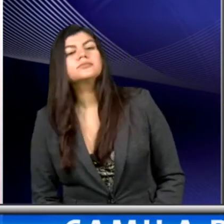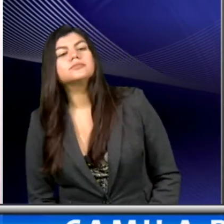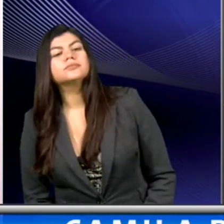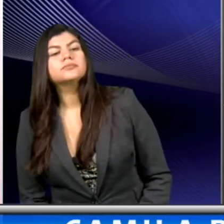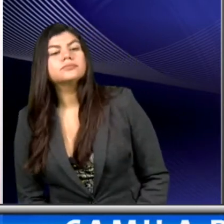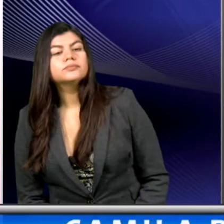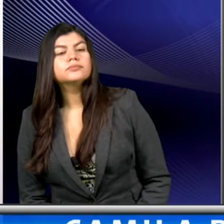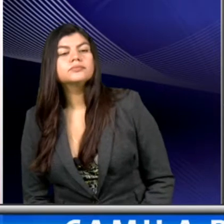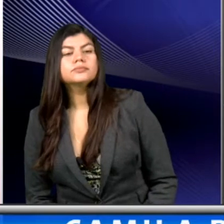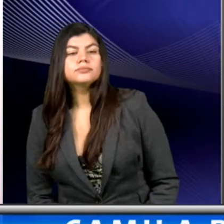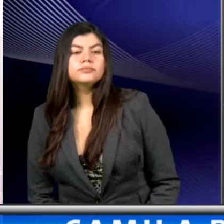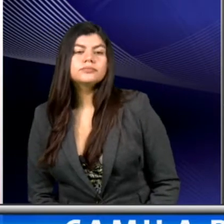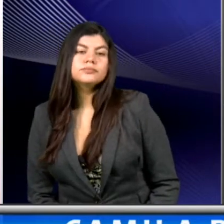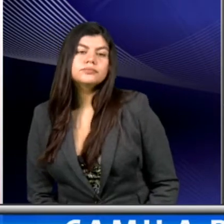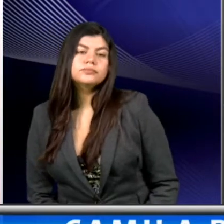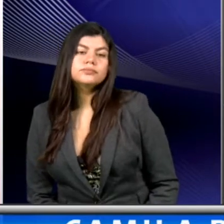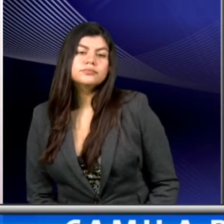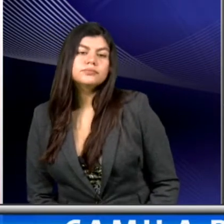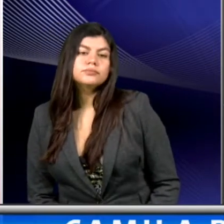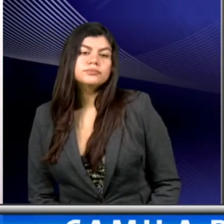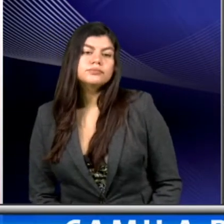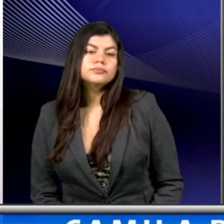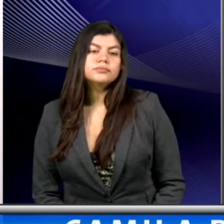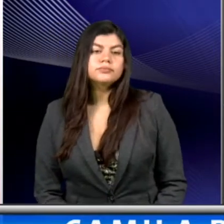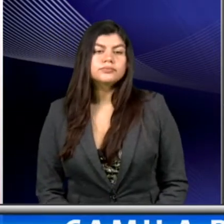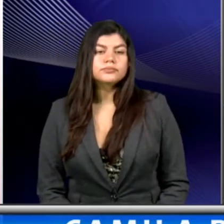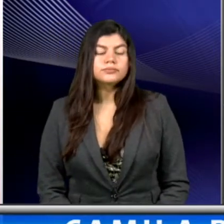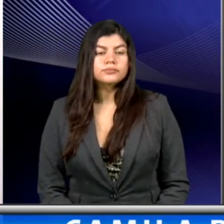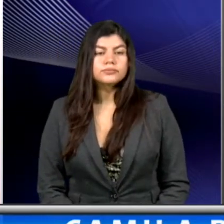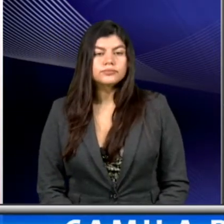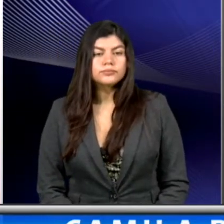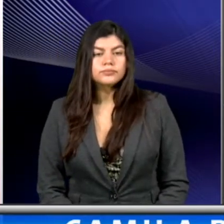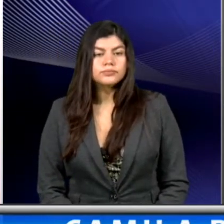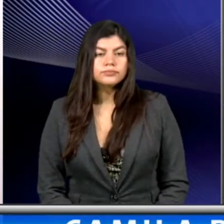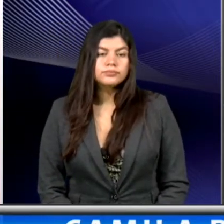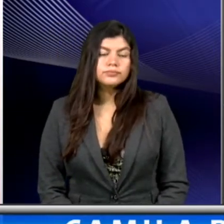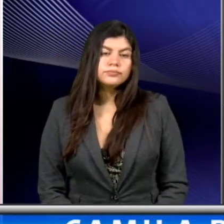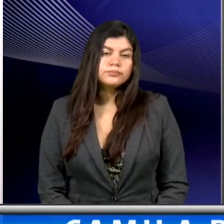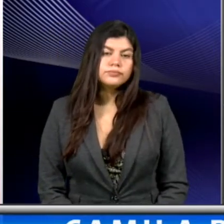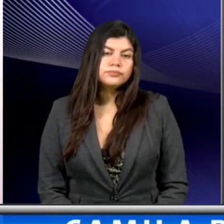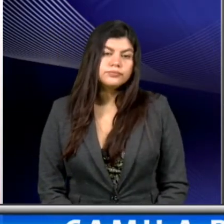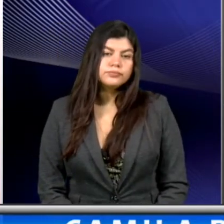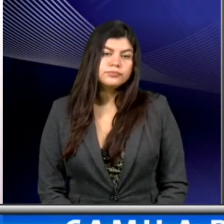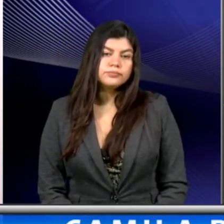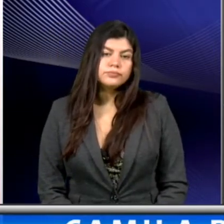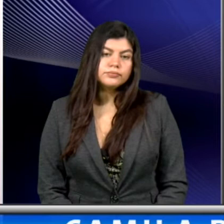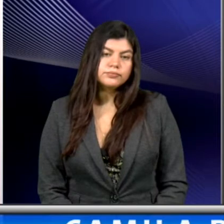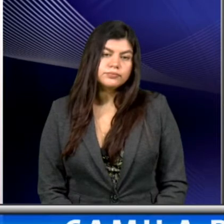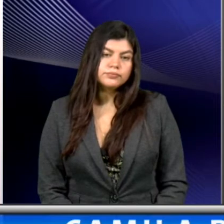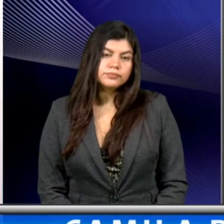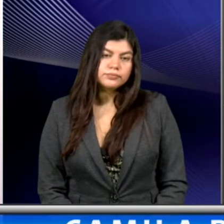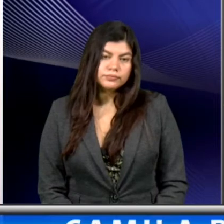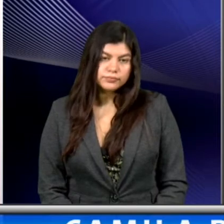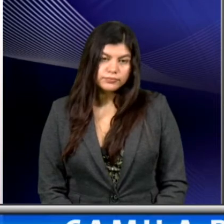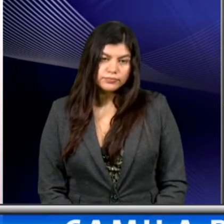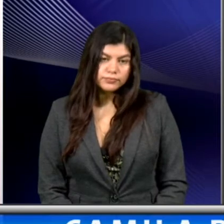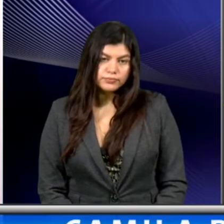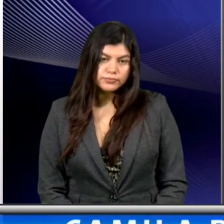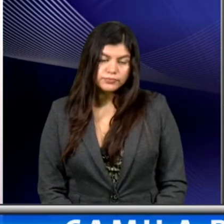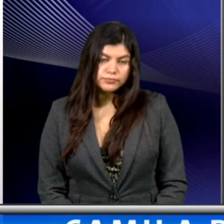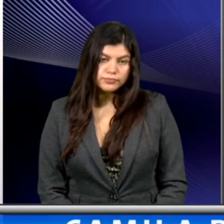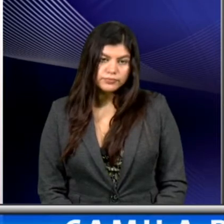en los pares, ¿ya? Eso como a nivel individual, también muchas veces tiene que ver una carga genética